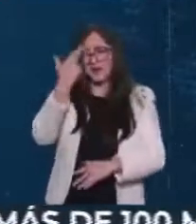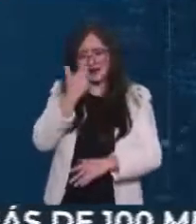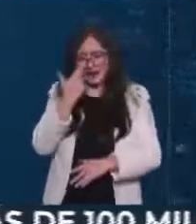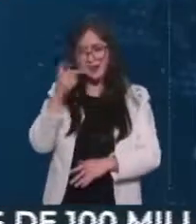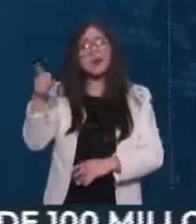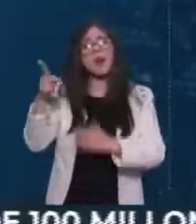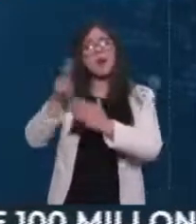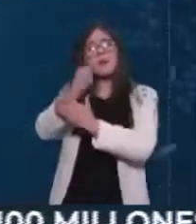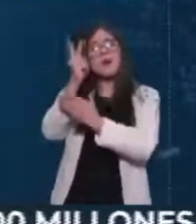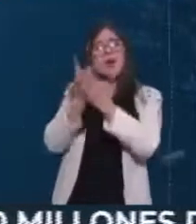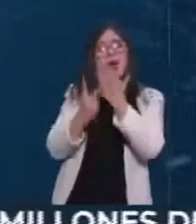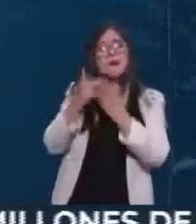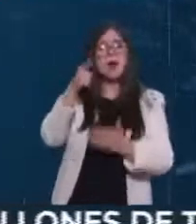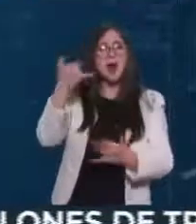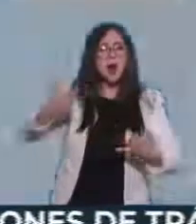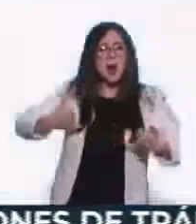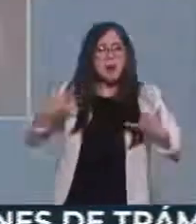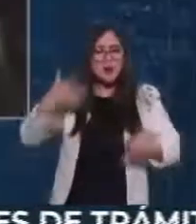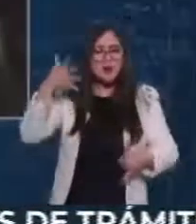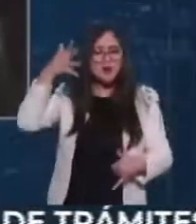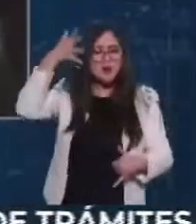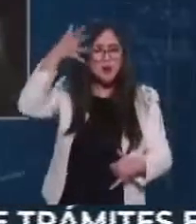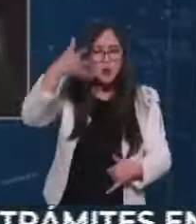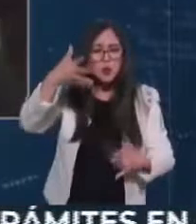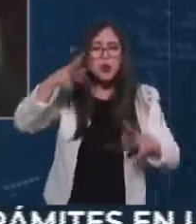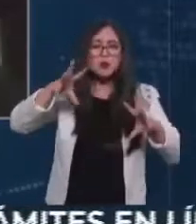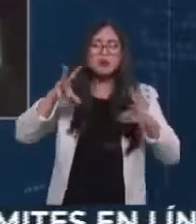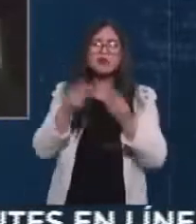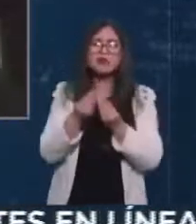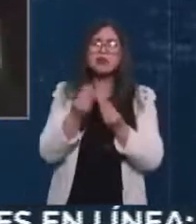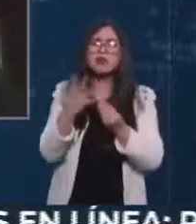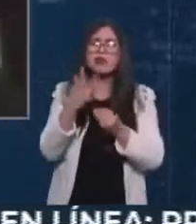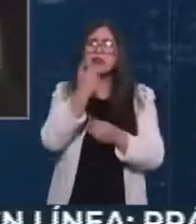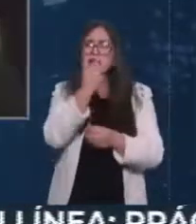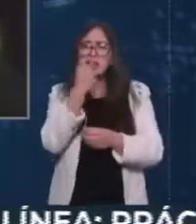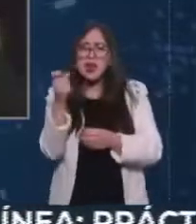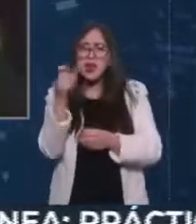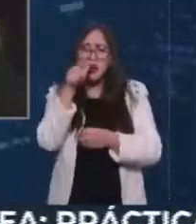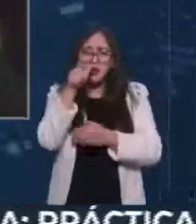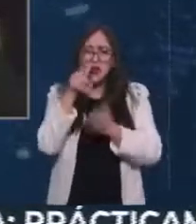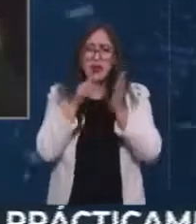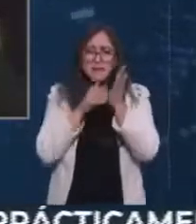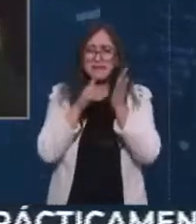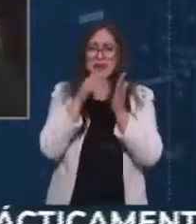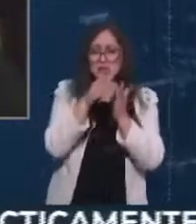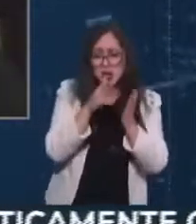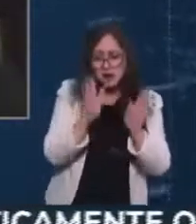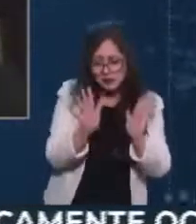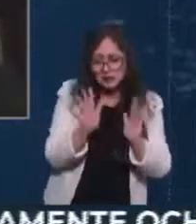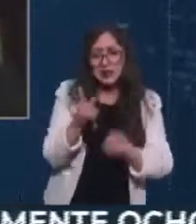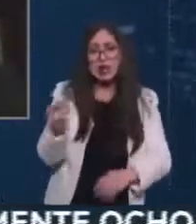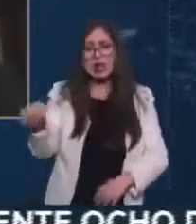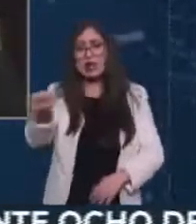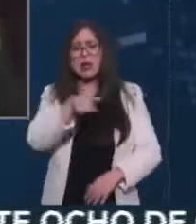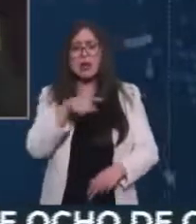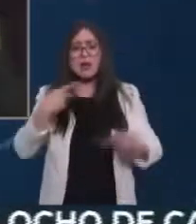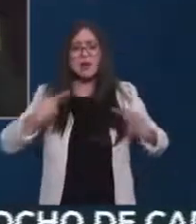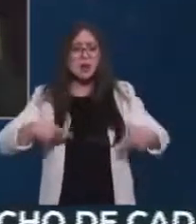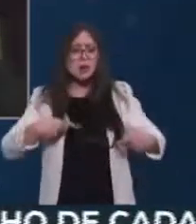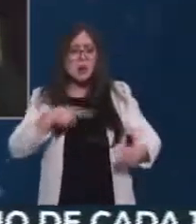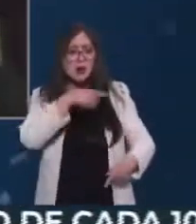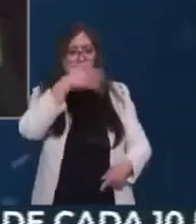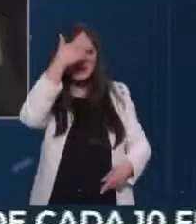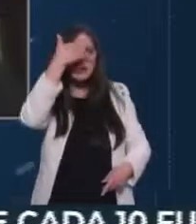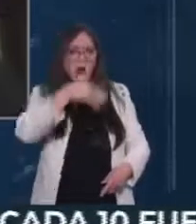el Futuro, ¿no? Que los montos observados son por alrededor de 117 millones de pesos. Puede sonar un montón de dinero, y efectivamente lo